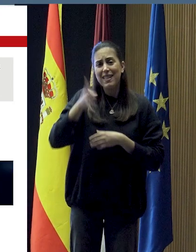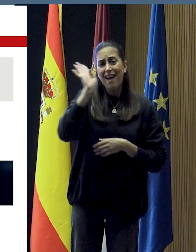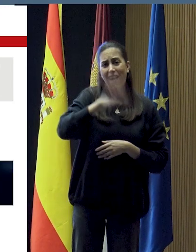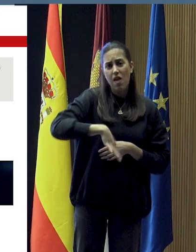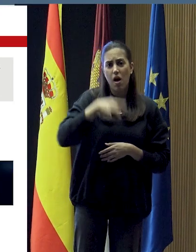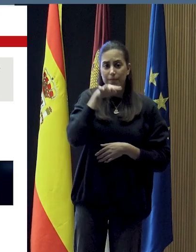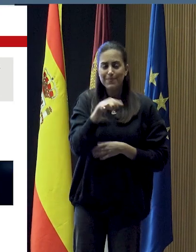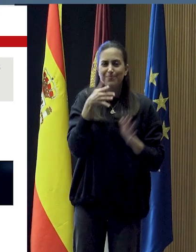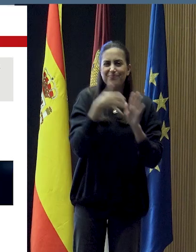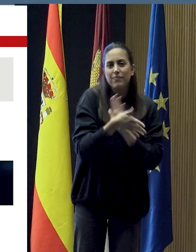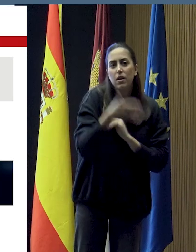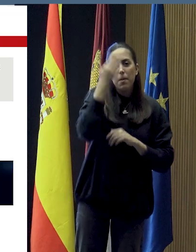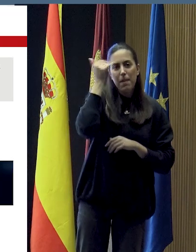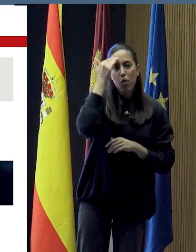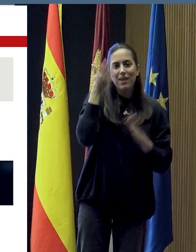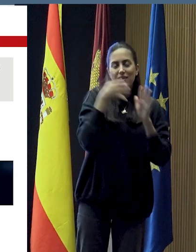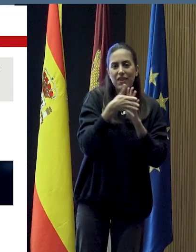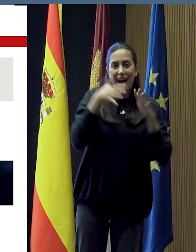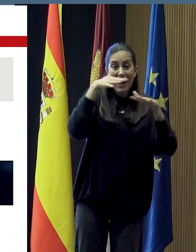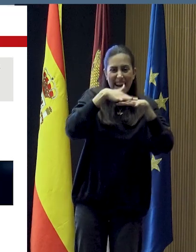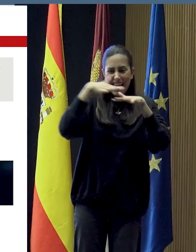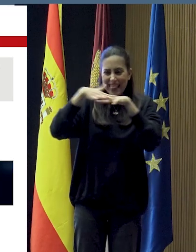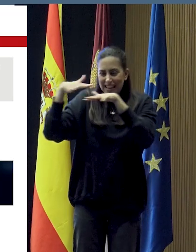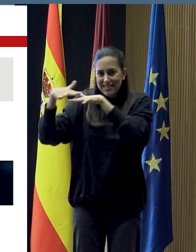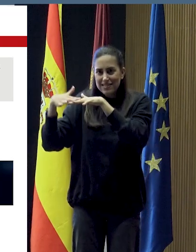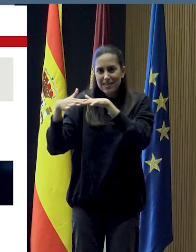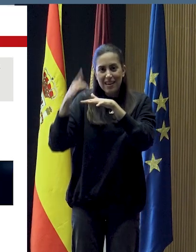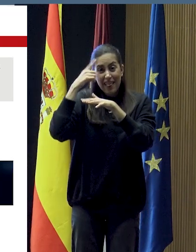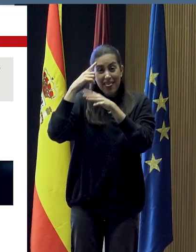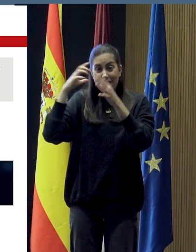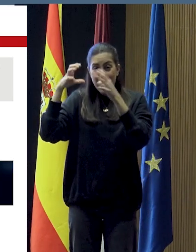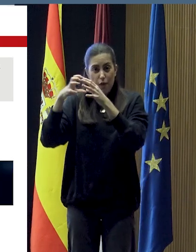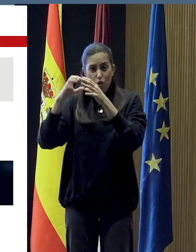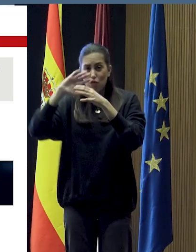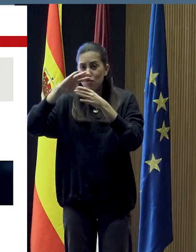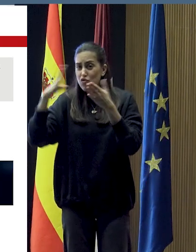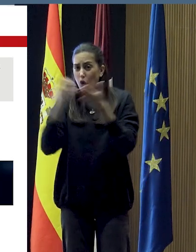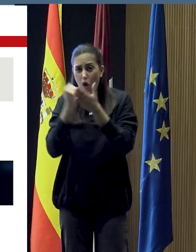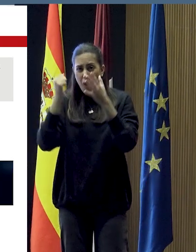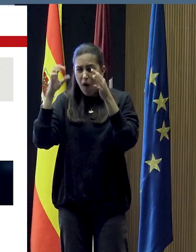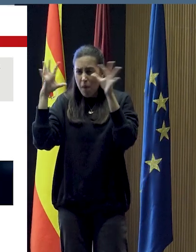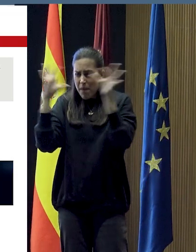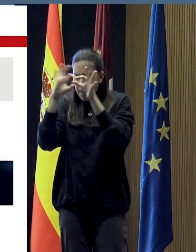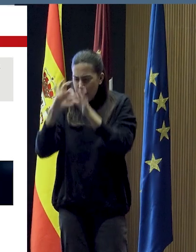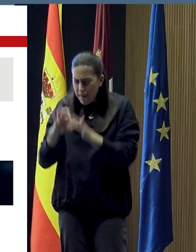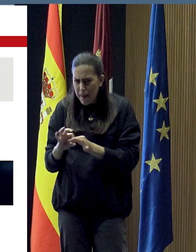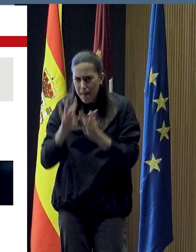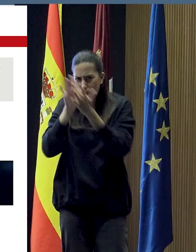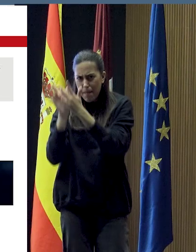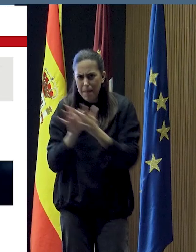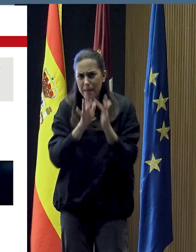él las memorias son redes que están ampliamente distribuidas por todo el cerebro. Y esas redes funcionan como los